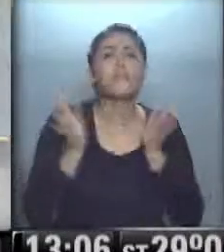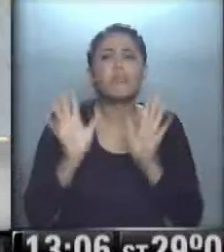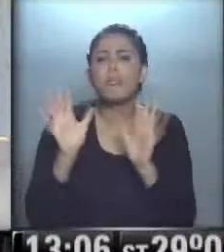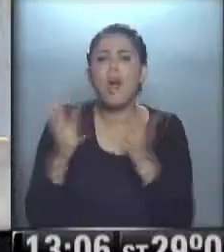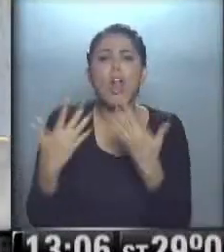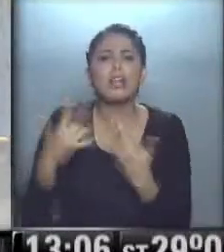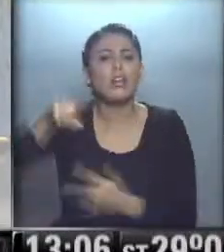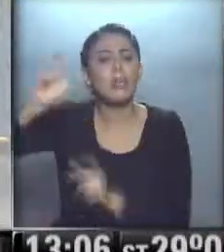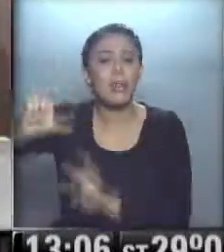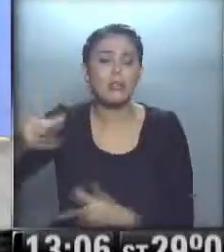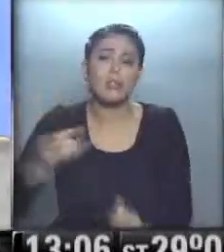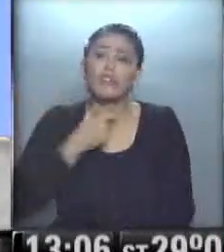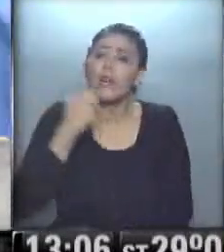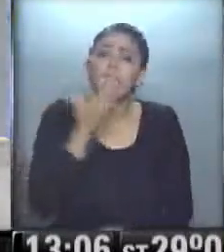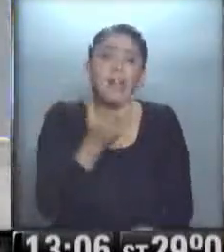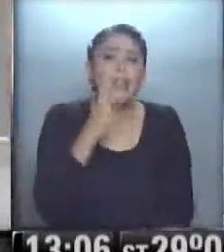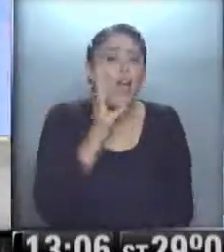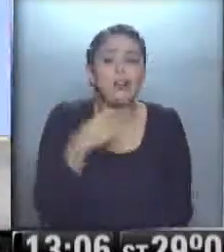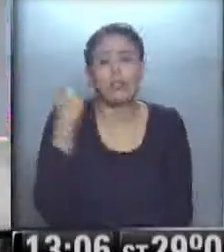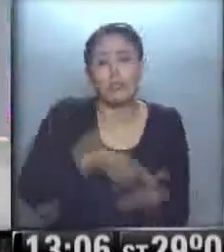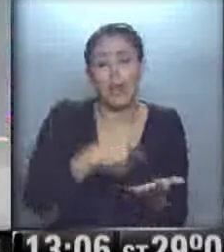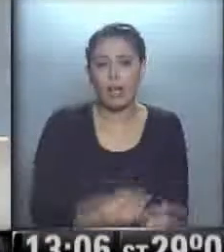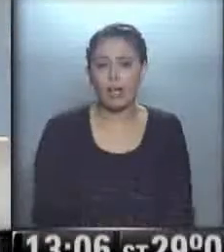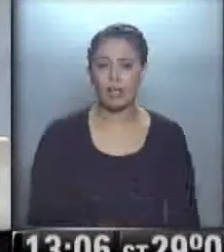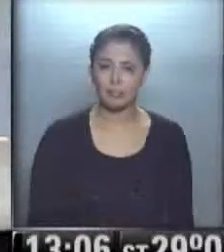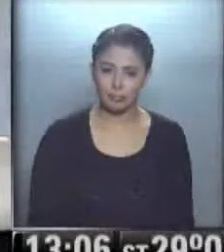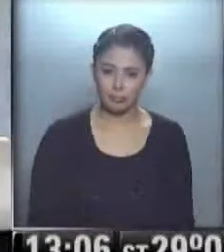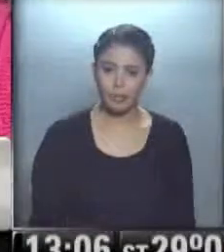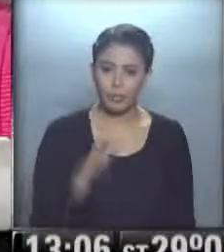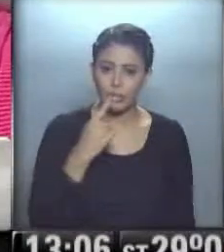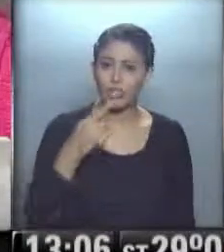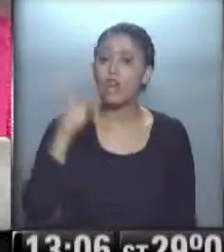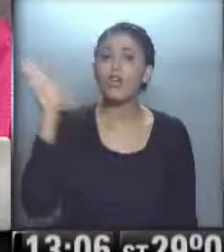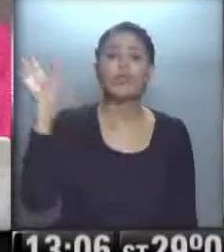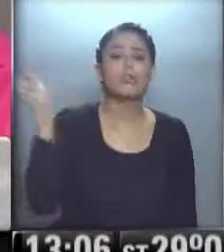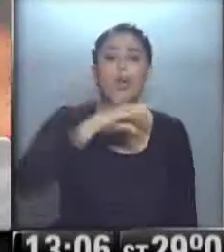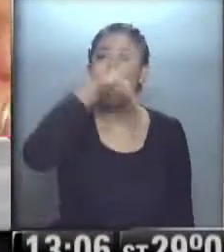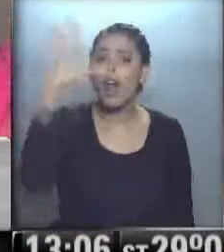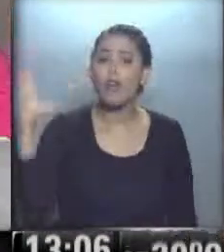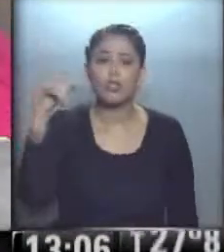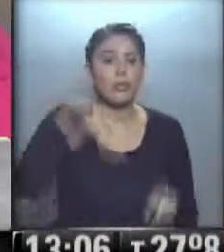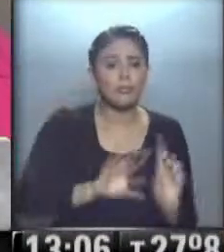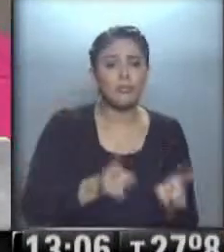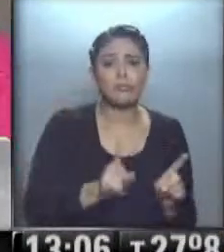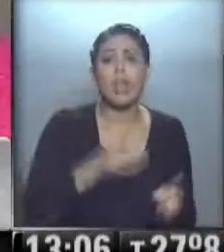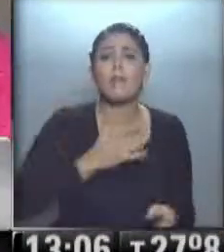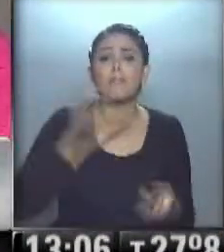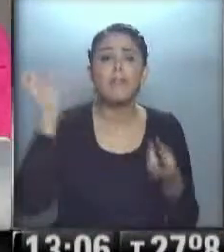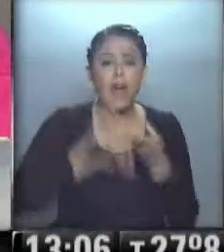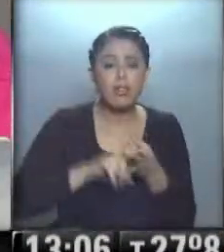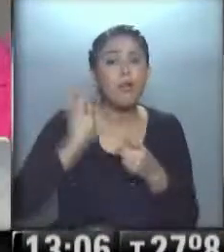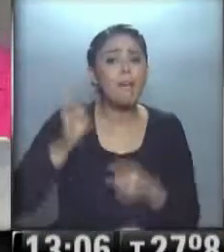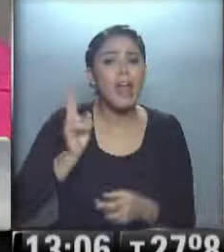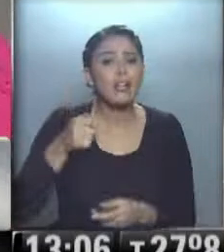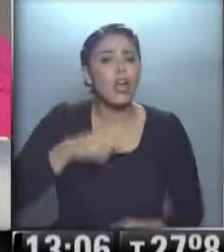que te den el servicio que corresponde, que estás pagando, ¿no? Me pasé toda la noche acá, iba corriendo a cada rato en mi casa porque mi marido es una persona de riesgo, porque